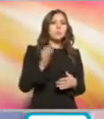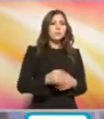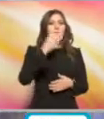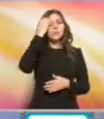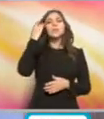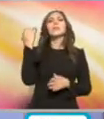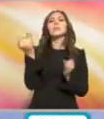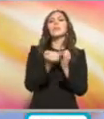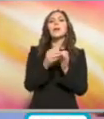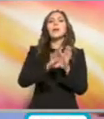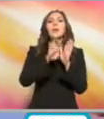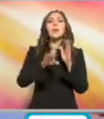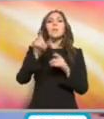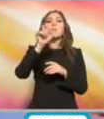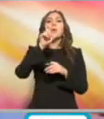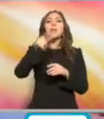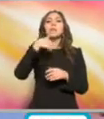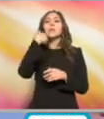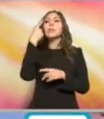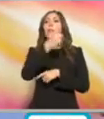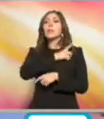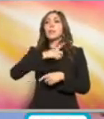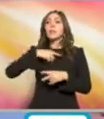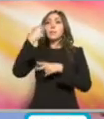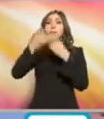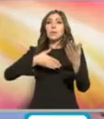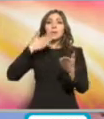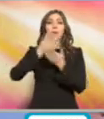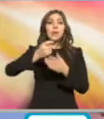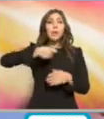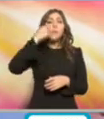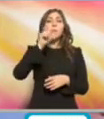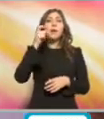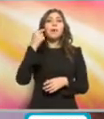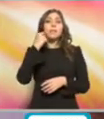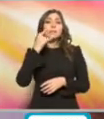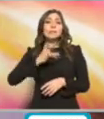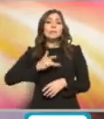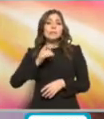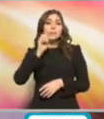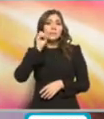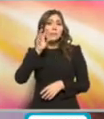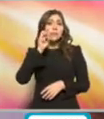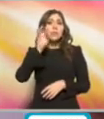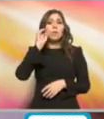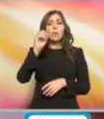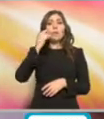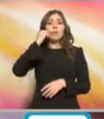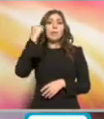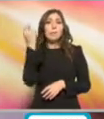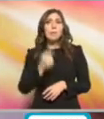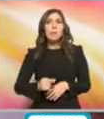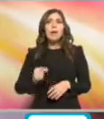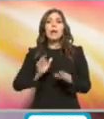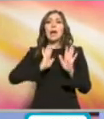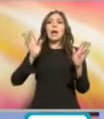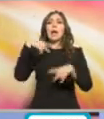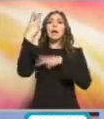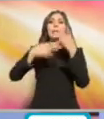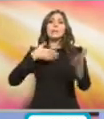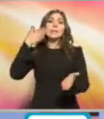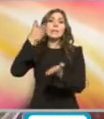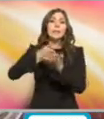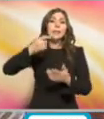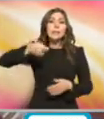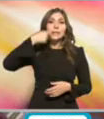al dentista? Cuando empiezo a tener una punzadita en el diente o cuando ya de plano ya se me cayó la muela, cuando ya no soporto el